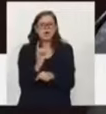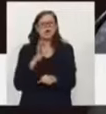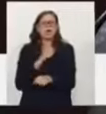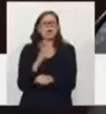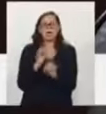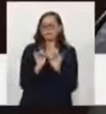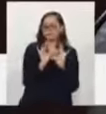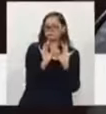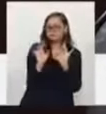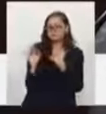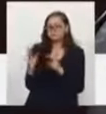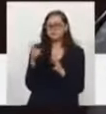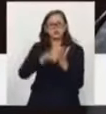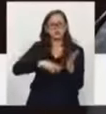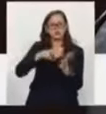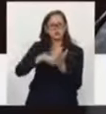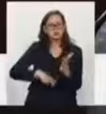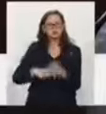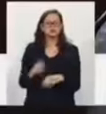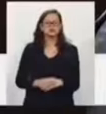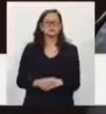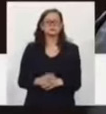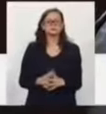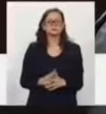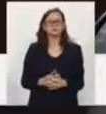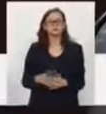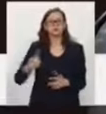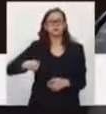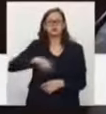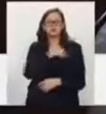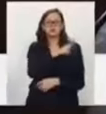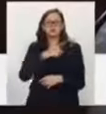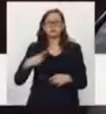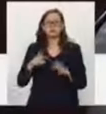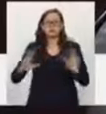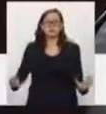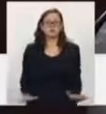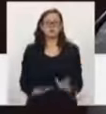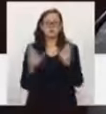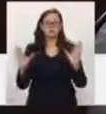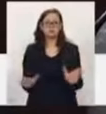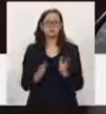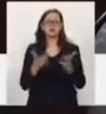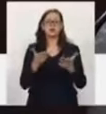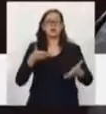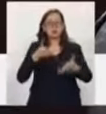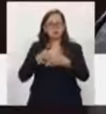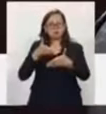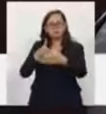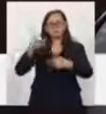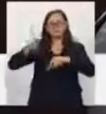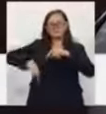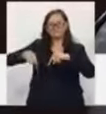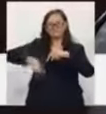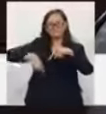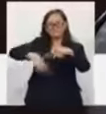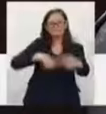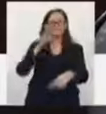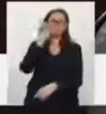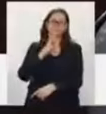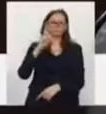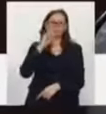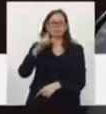y corregirlos. Entre las reformas pertinentes que debemos impulsar para contribuir a la remoción de los obstáculos que enfrentan las mujeres